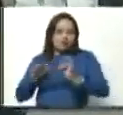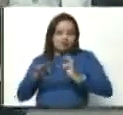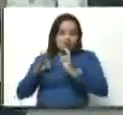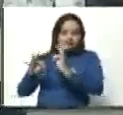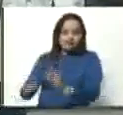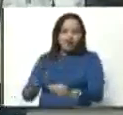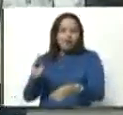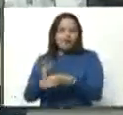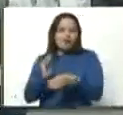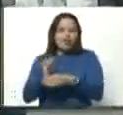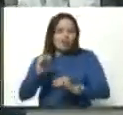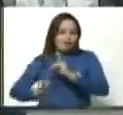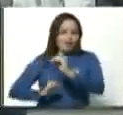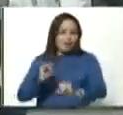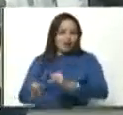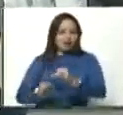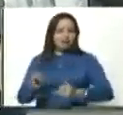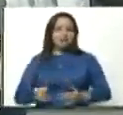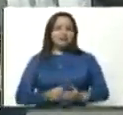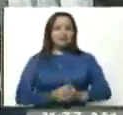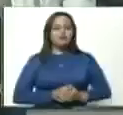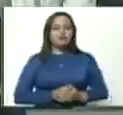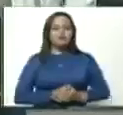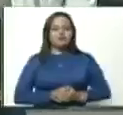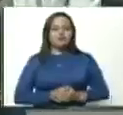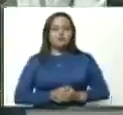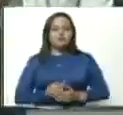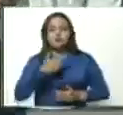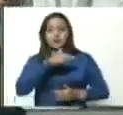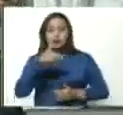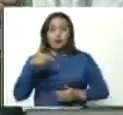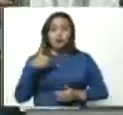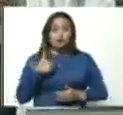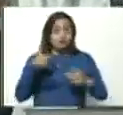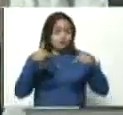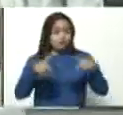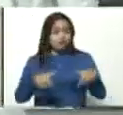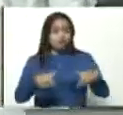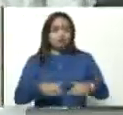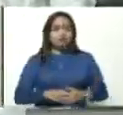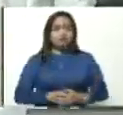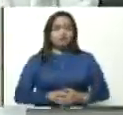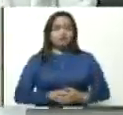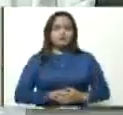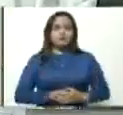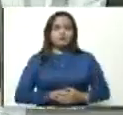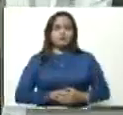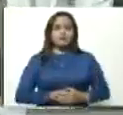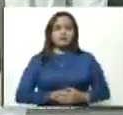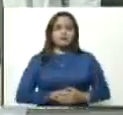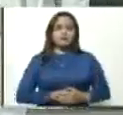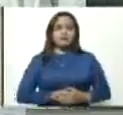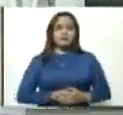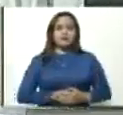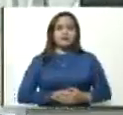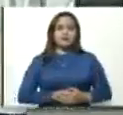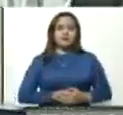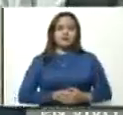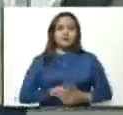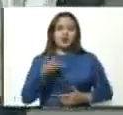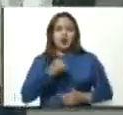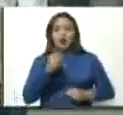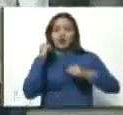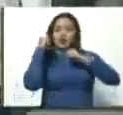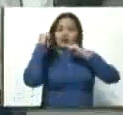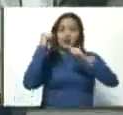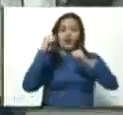proteger a tu bebé. Entonces, nosotros nos encontramos en una victoria, en